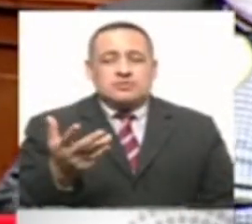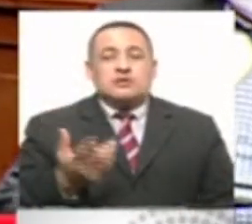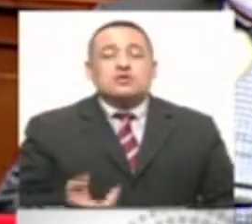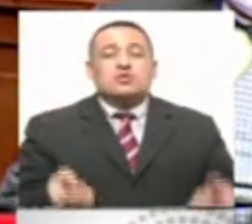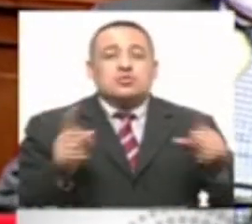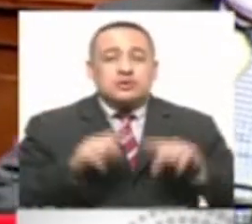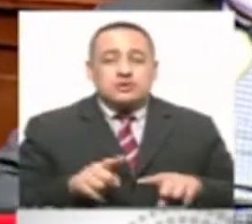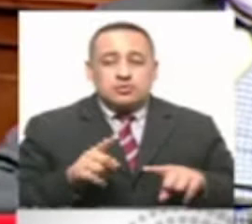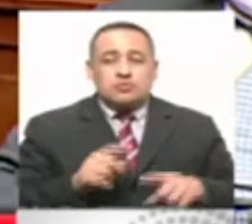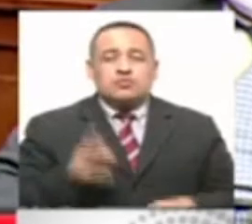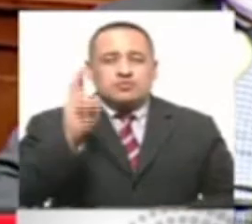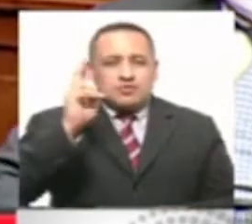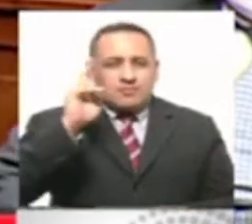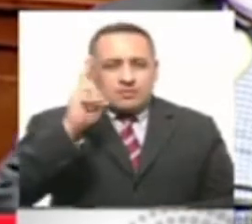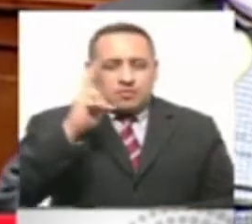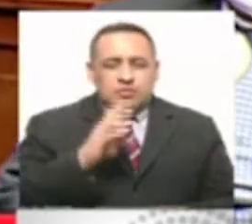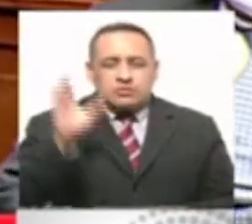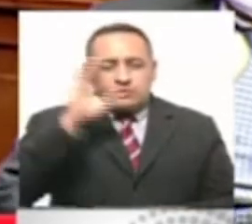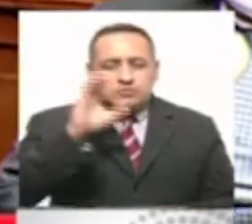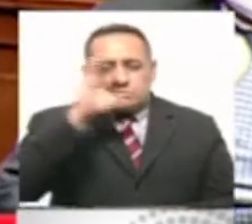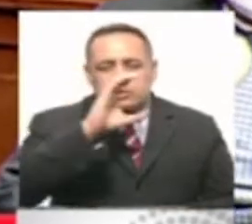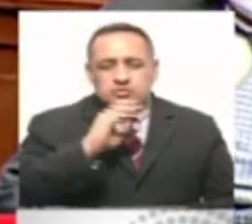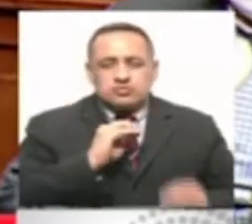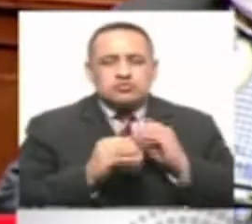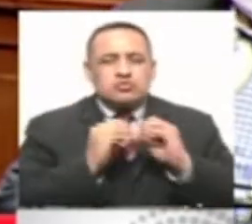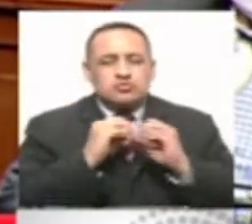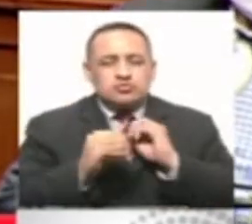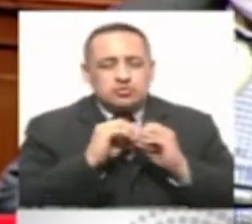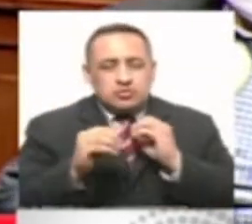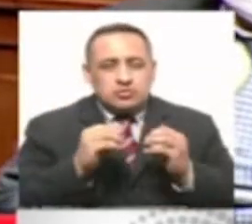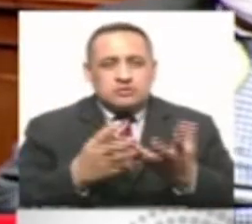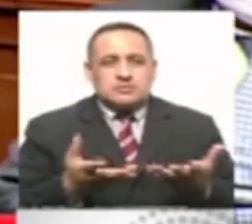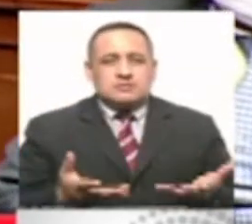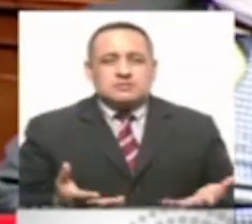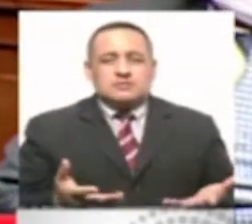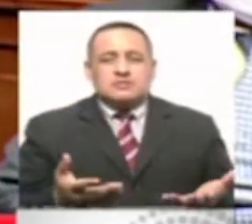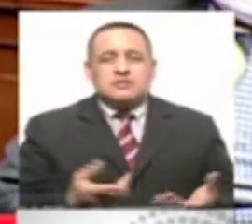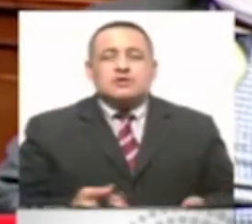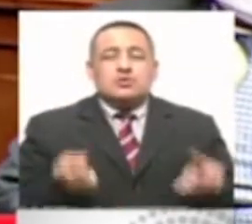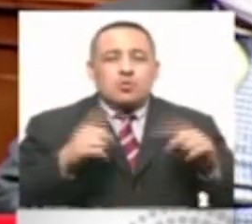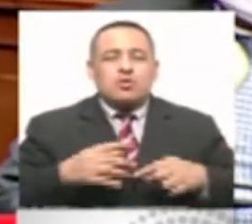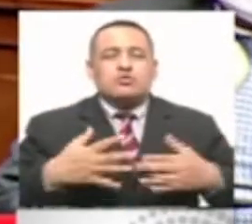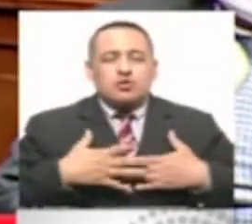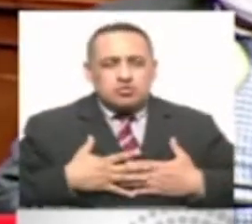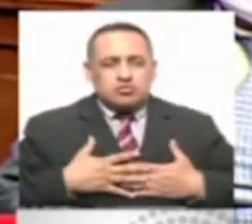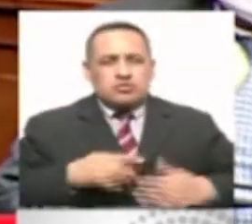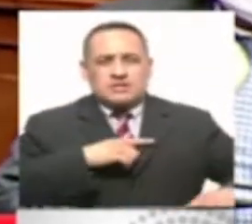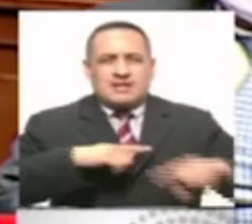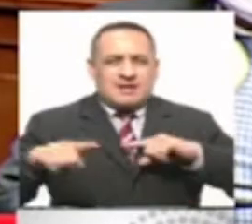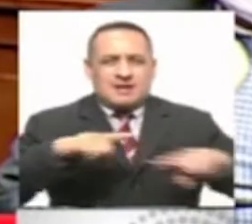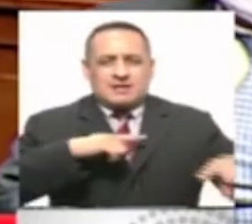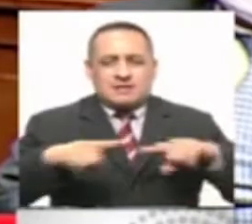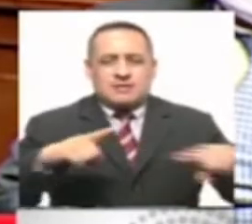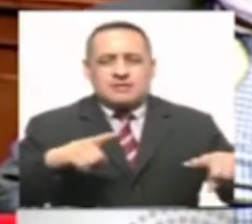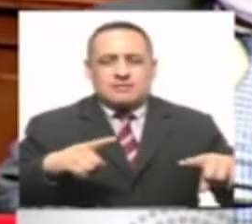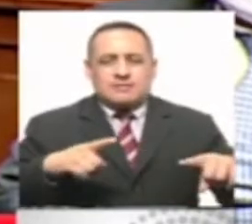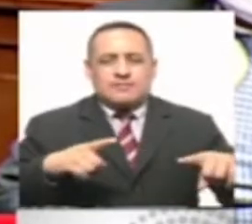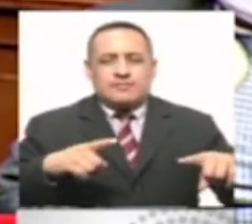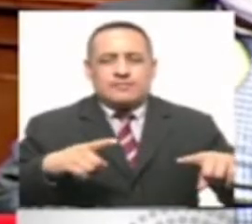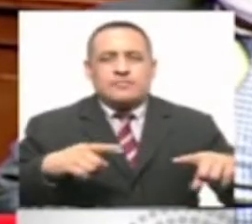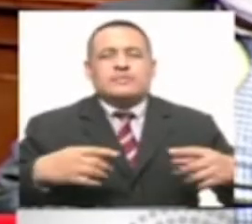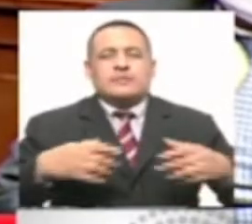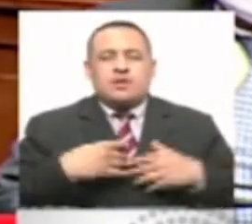cuando un maestro busca su reivindicación, cuando somos dirigentes,